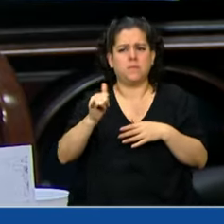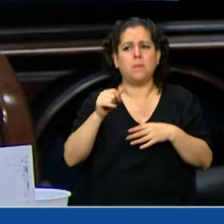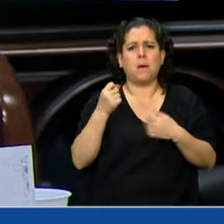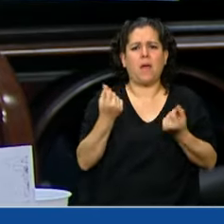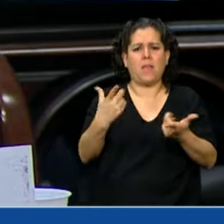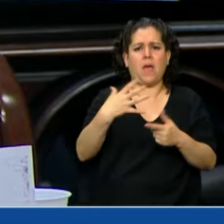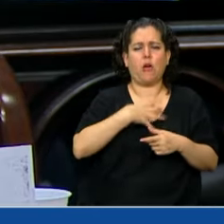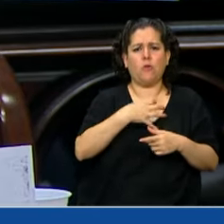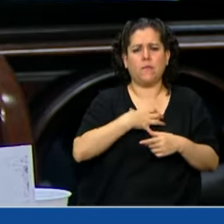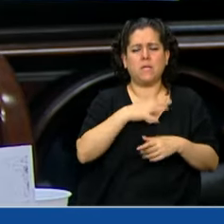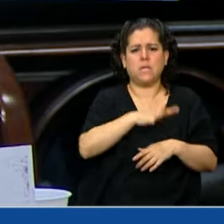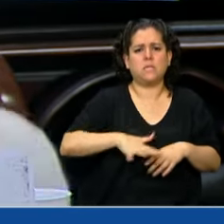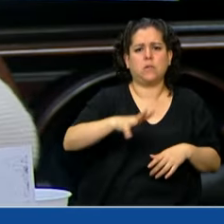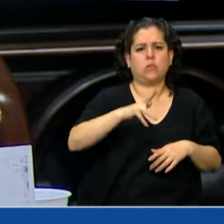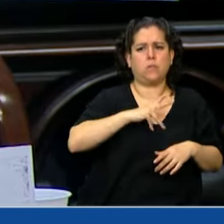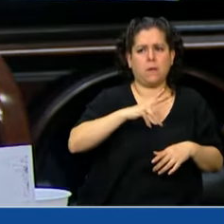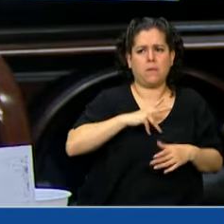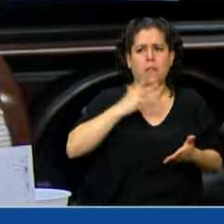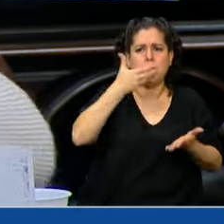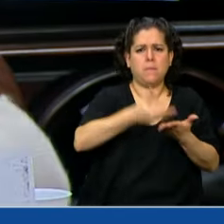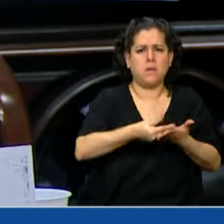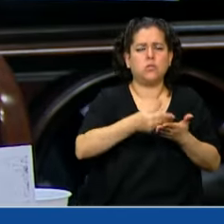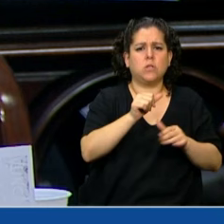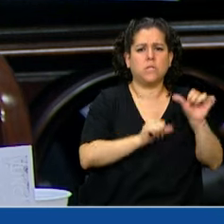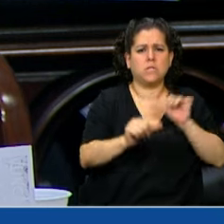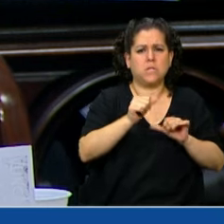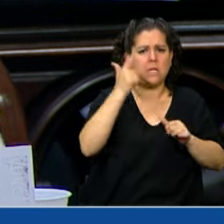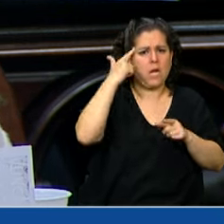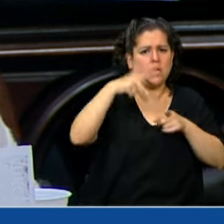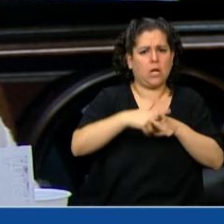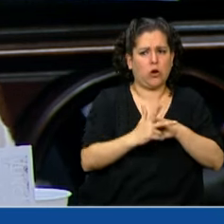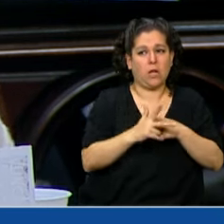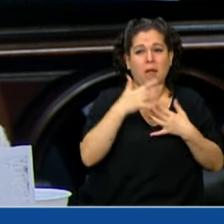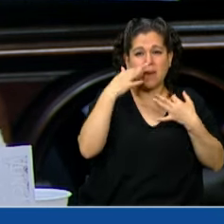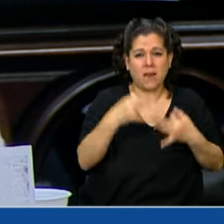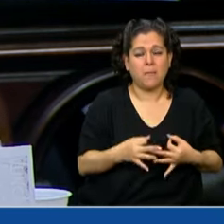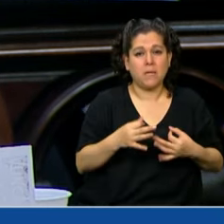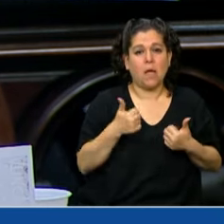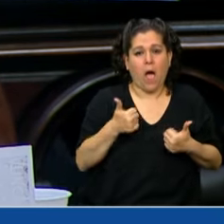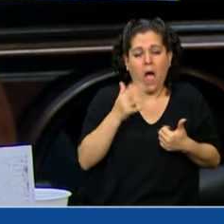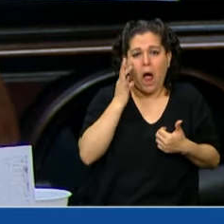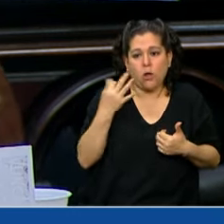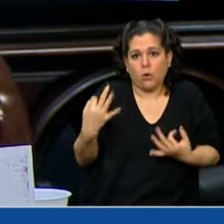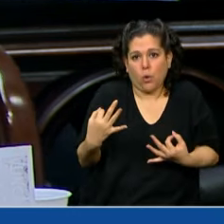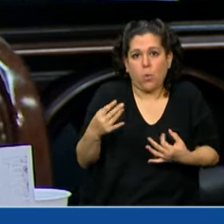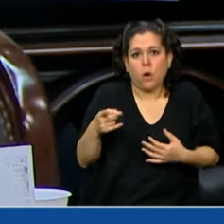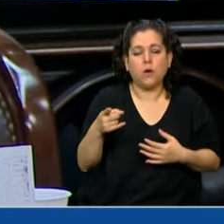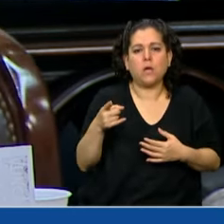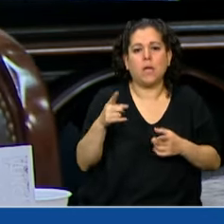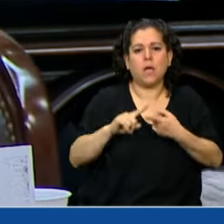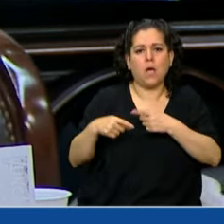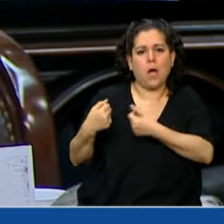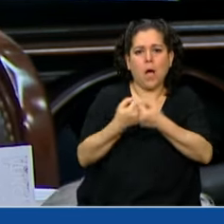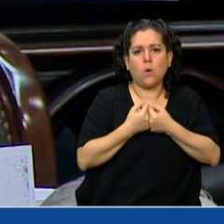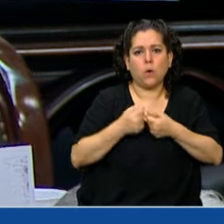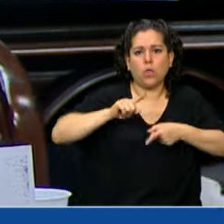del sector privado en la inversión en ciencia y tecnología Realmente si hay algo virtuoso este plan es el consenso